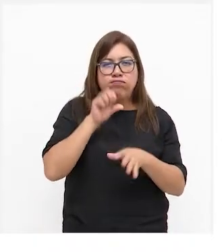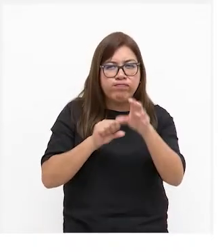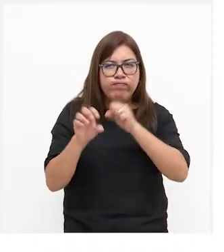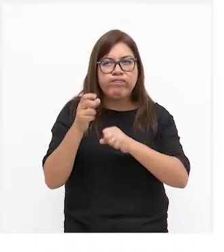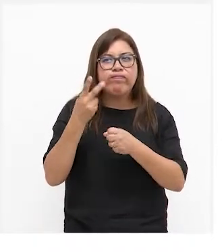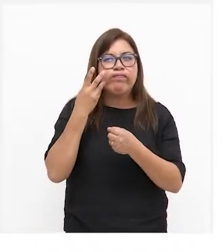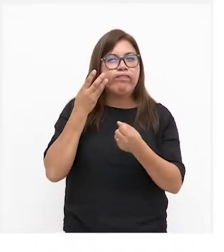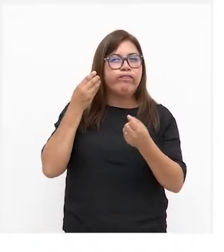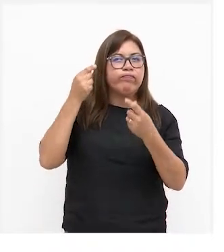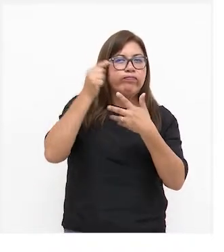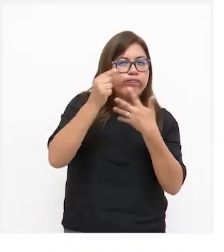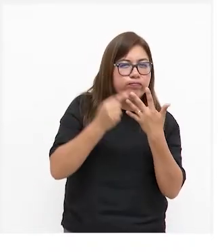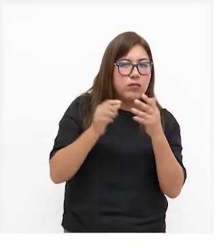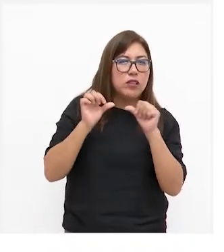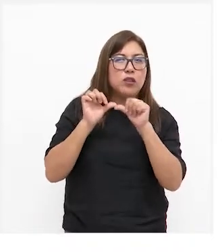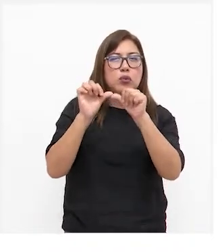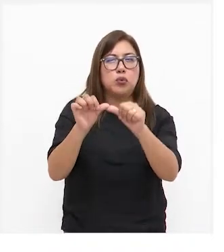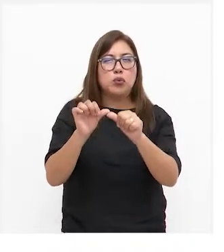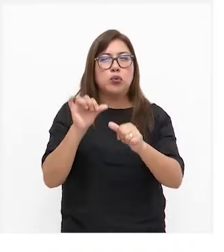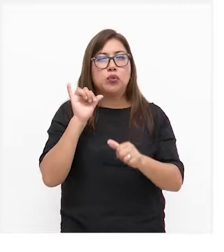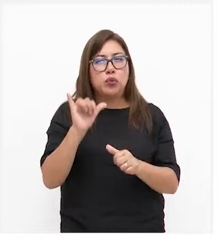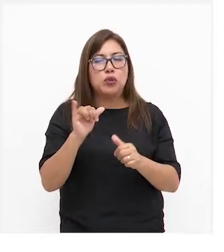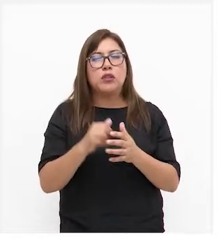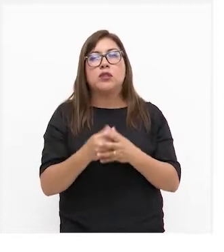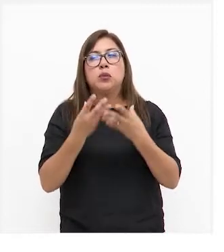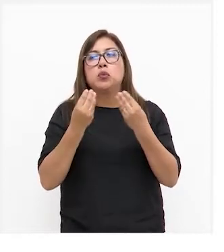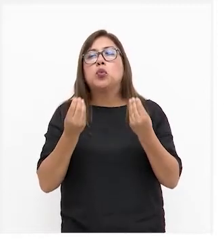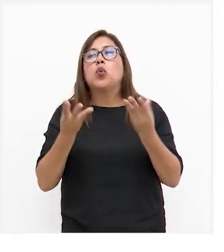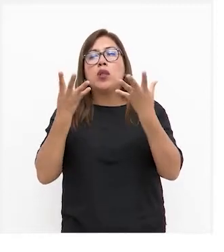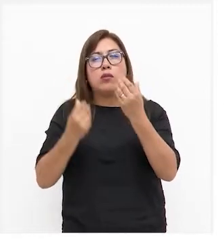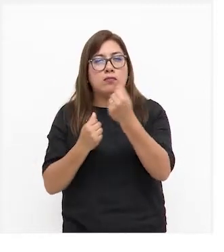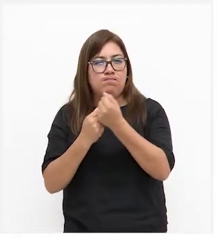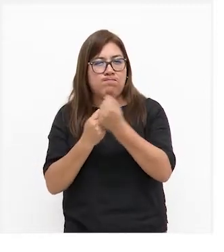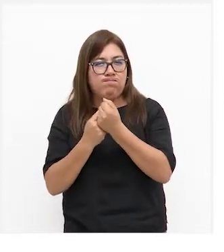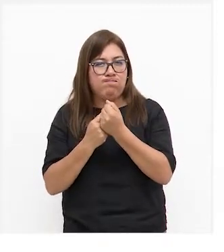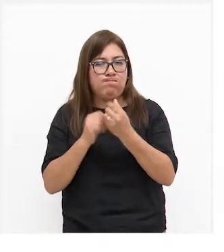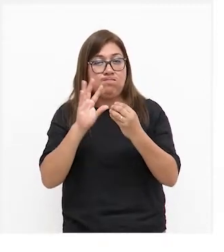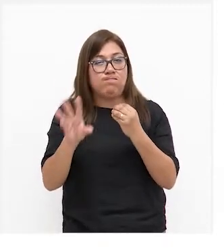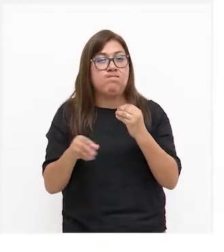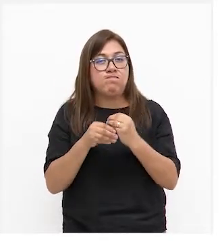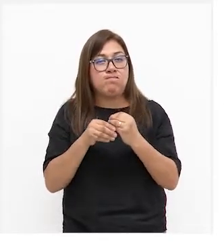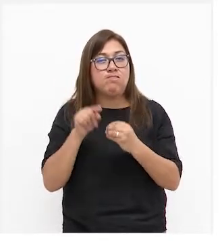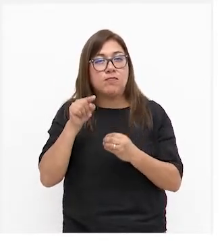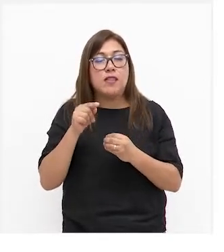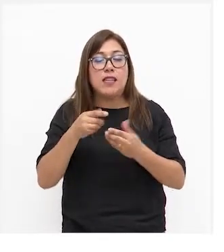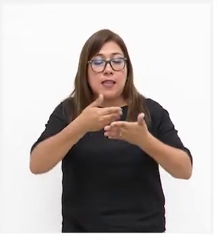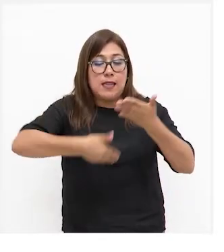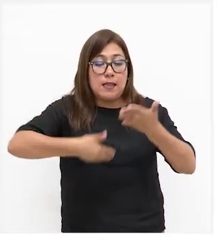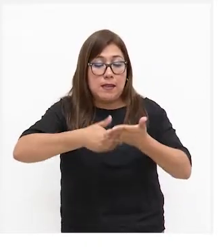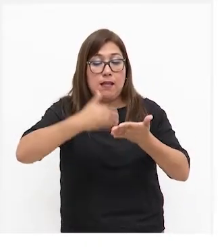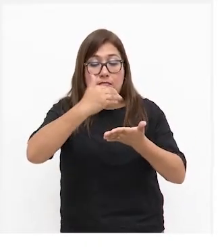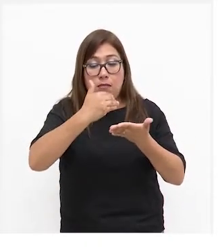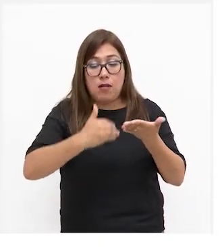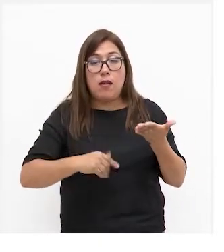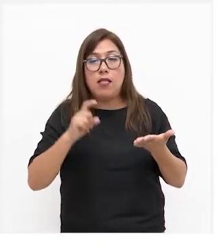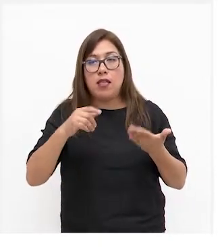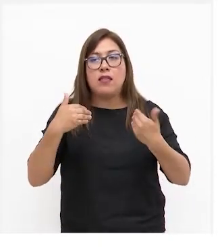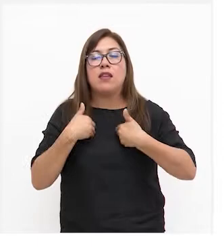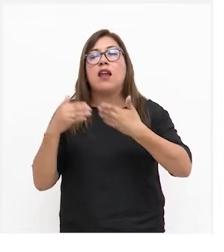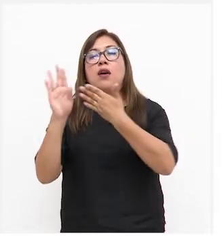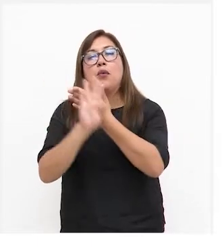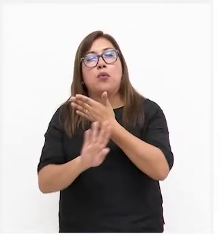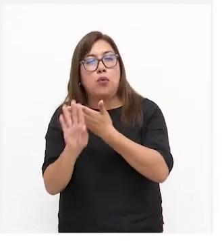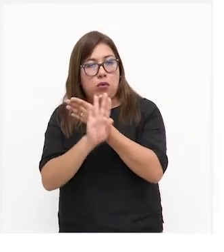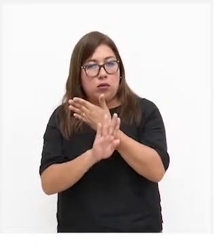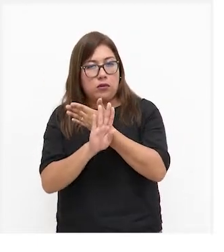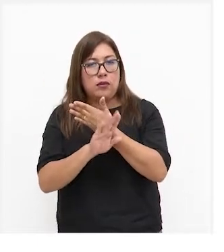identidad, alcance, duración y cantidad de los apoyos. Adicionalmente, la sentencia debe contener las